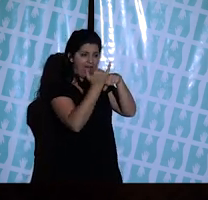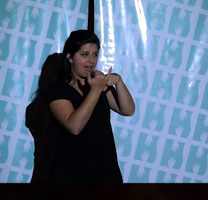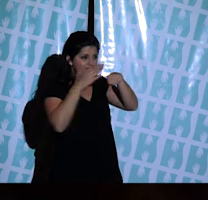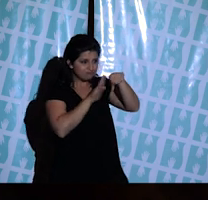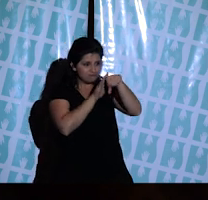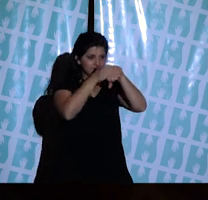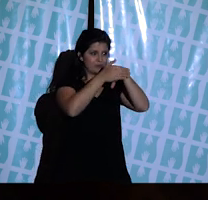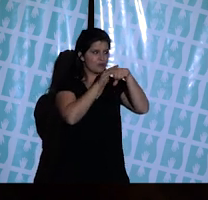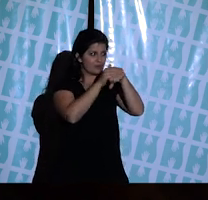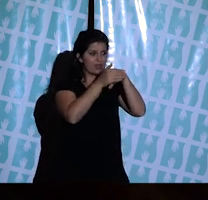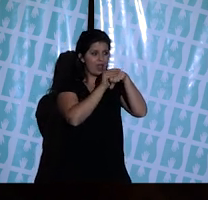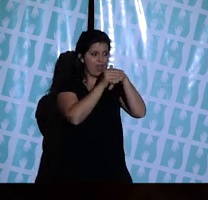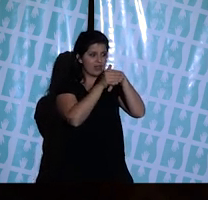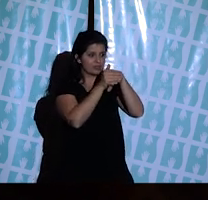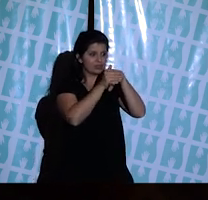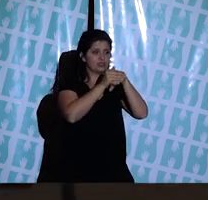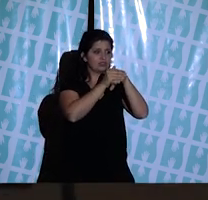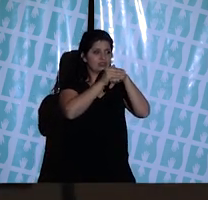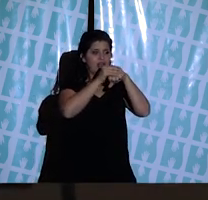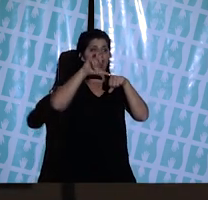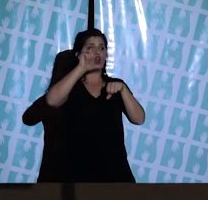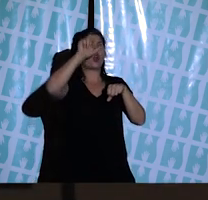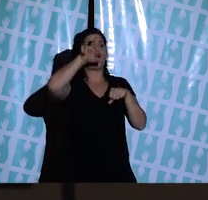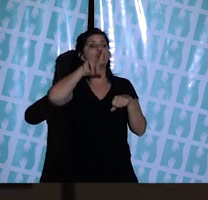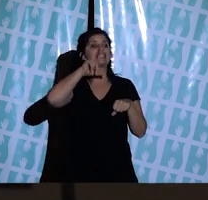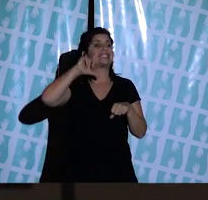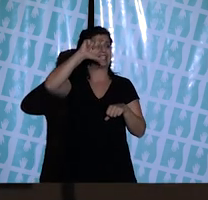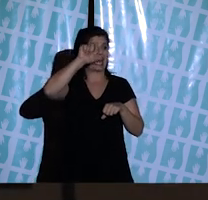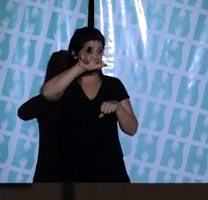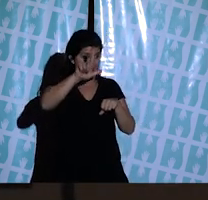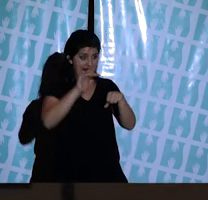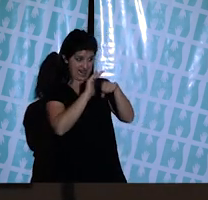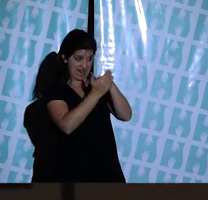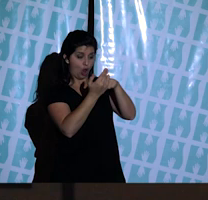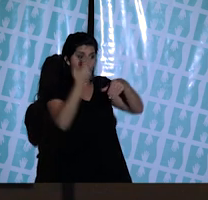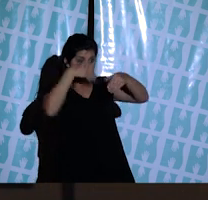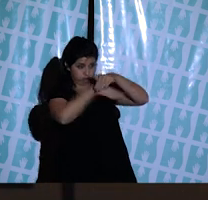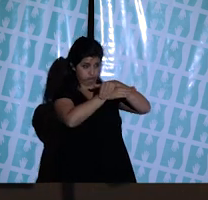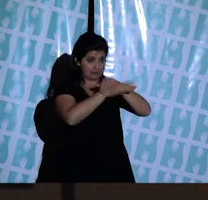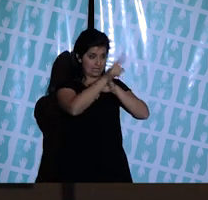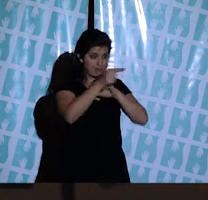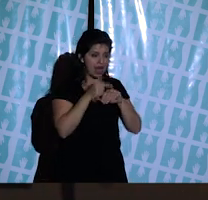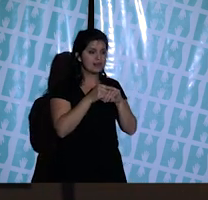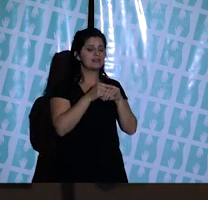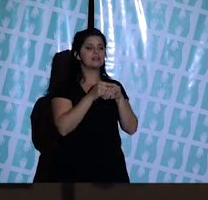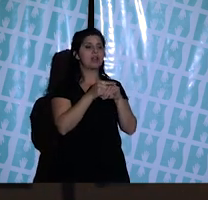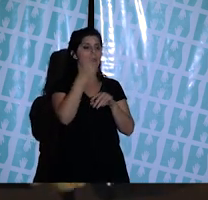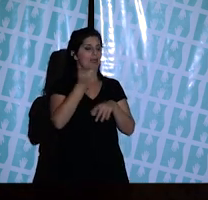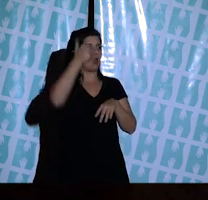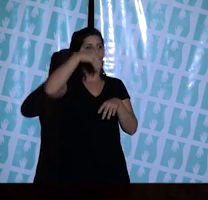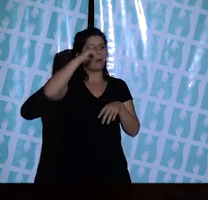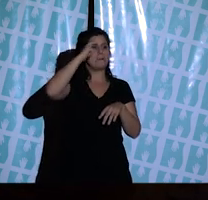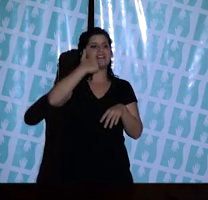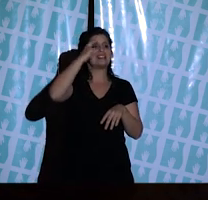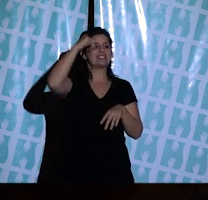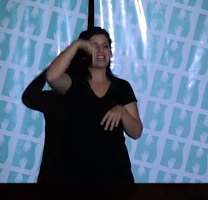subcorticales, córtico mesolímbica, la vía dopaminérgica, atraviesa toda la vía. Pero hay el mesencéfalo, ahí